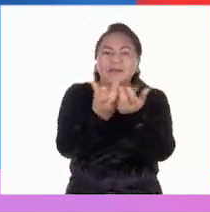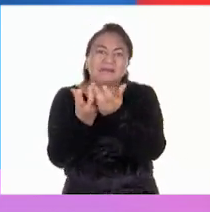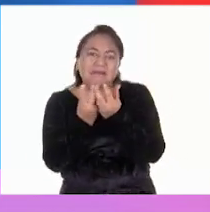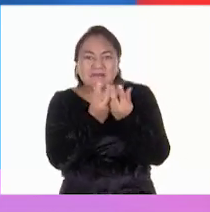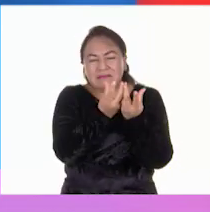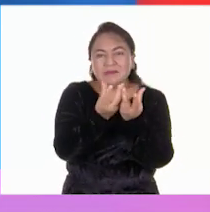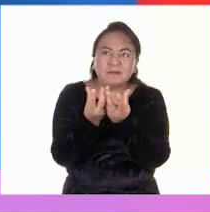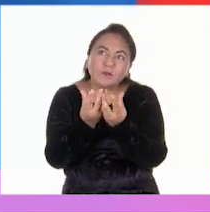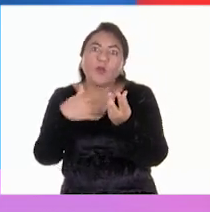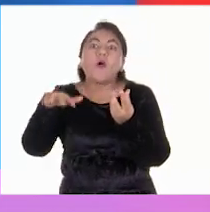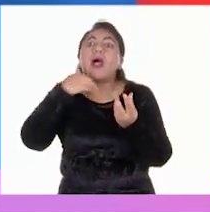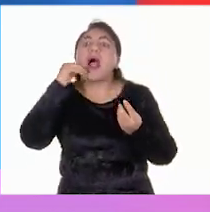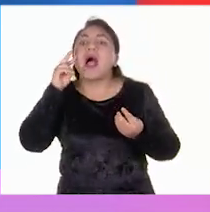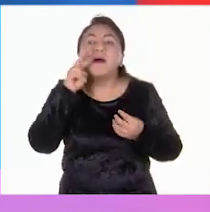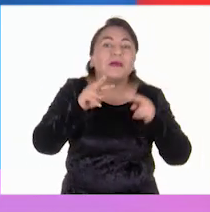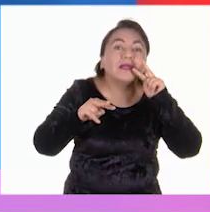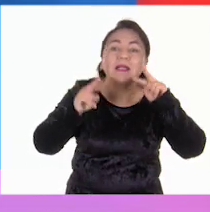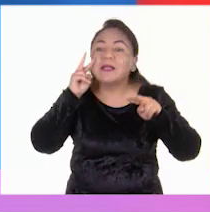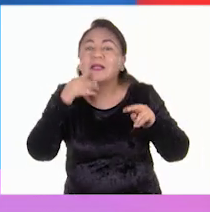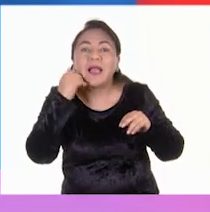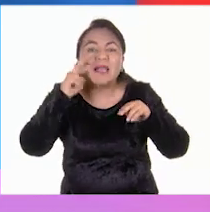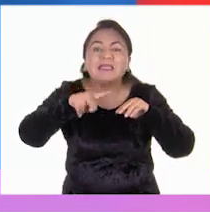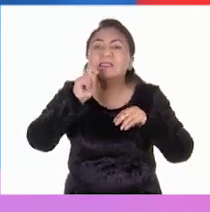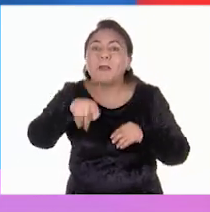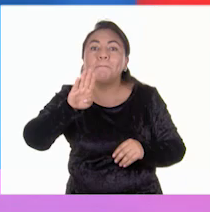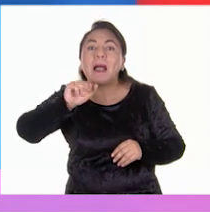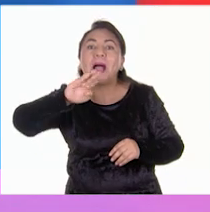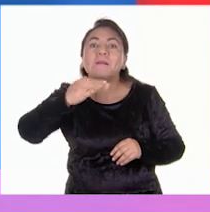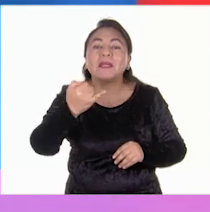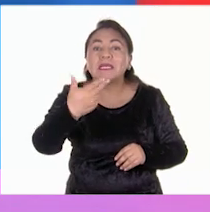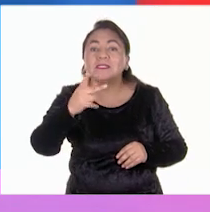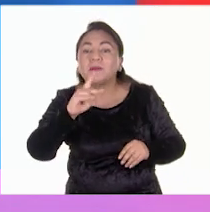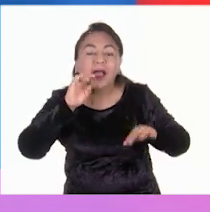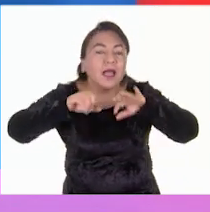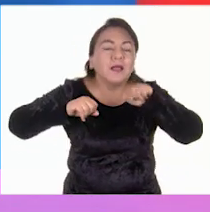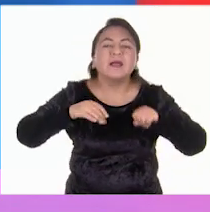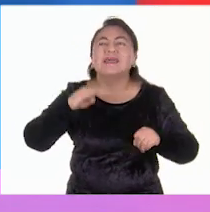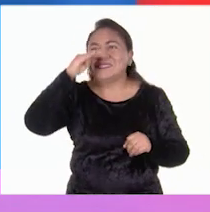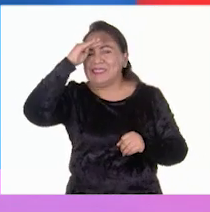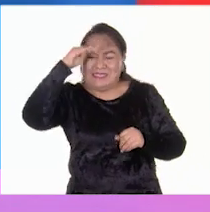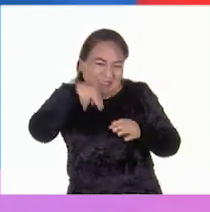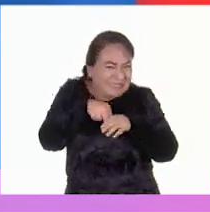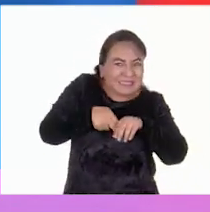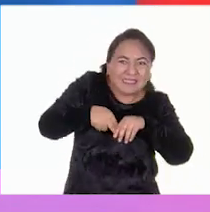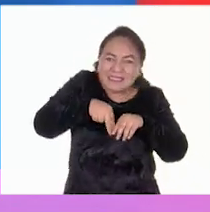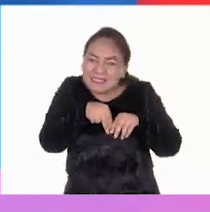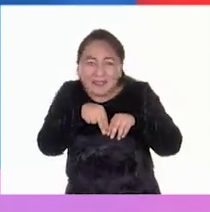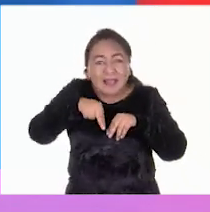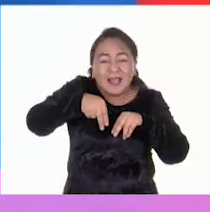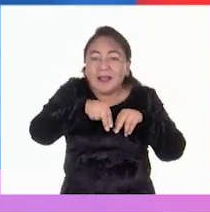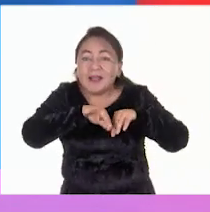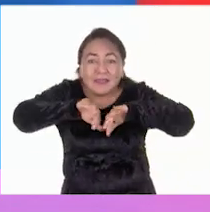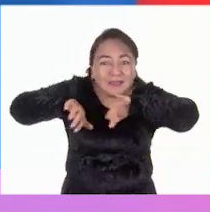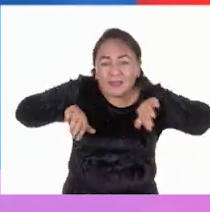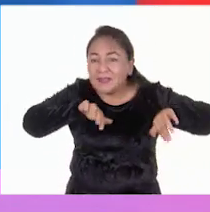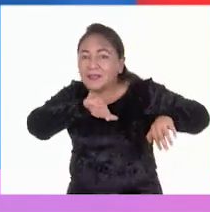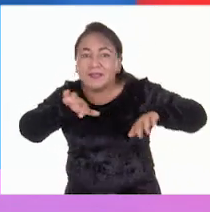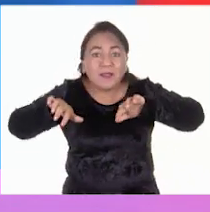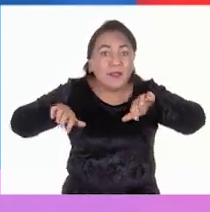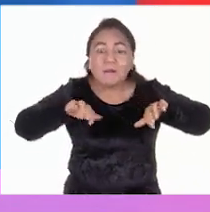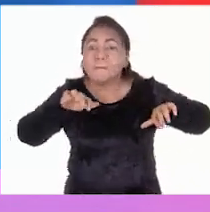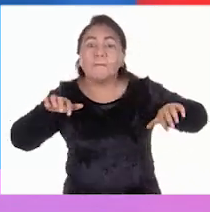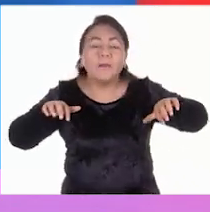Todos quieren ver el Baby HP. Señor Juan José logra hacerse un espacio entre las